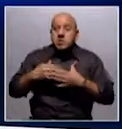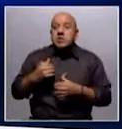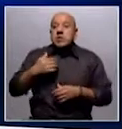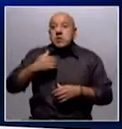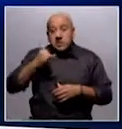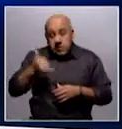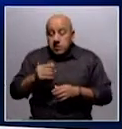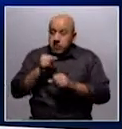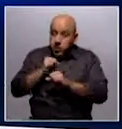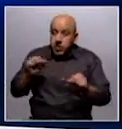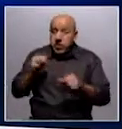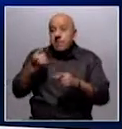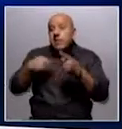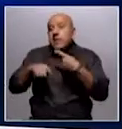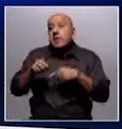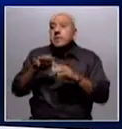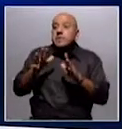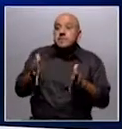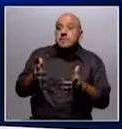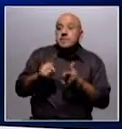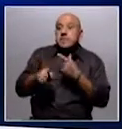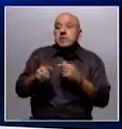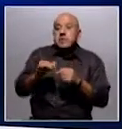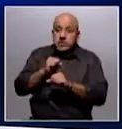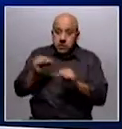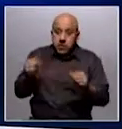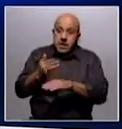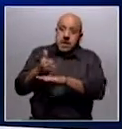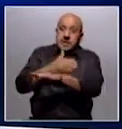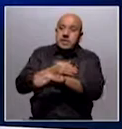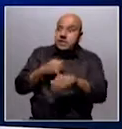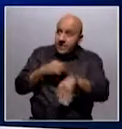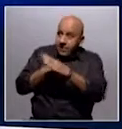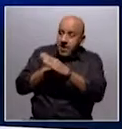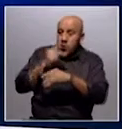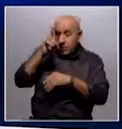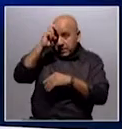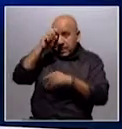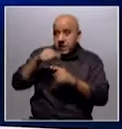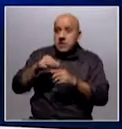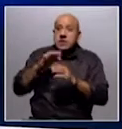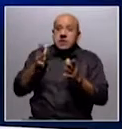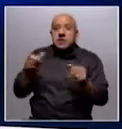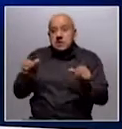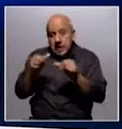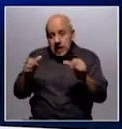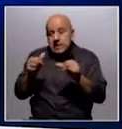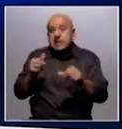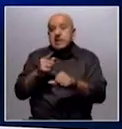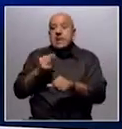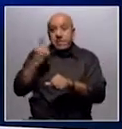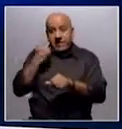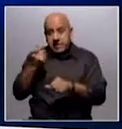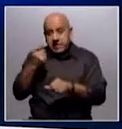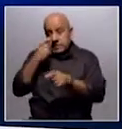ven mucho más afectadas pero como tú dices si son agarrados a tiempos de verdad si van a un hospital si se les si se les practican estos controles y